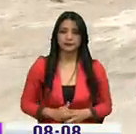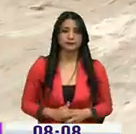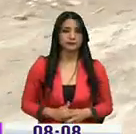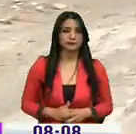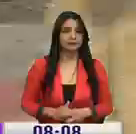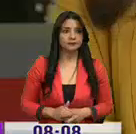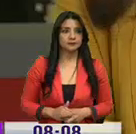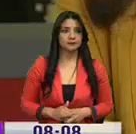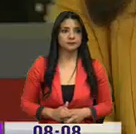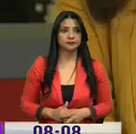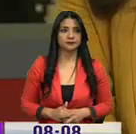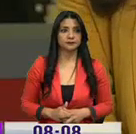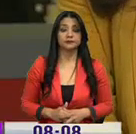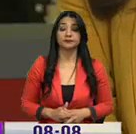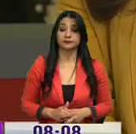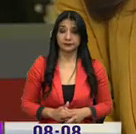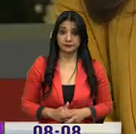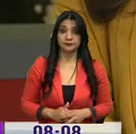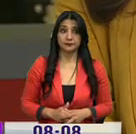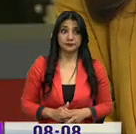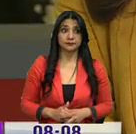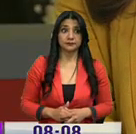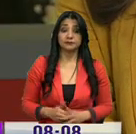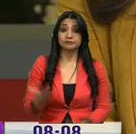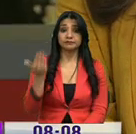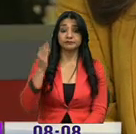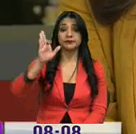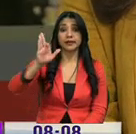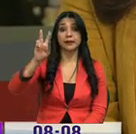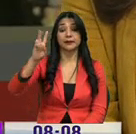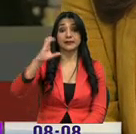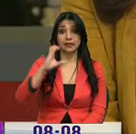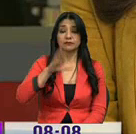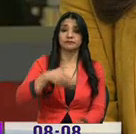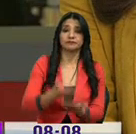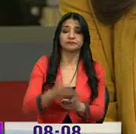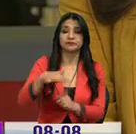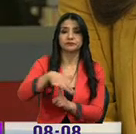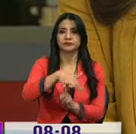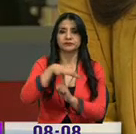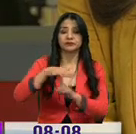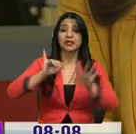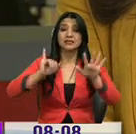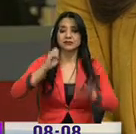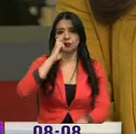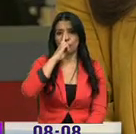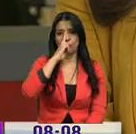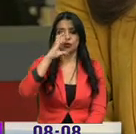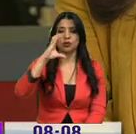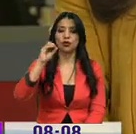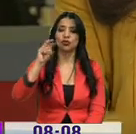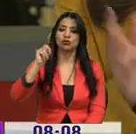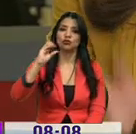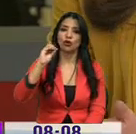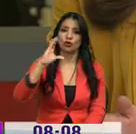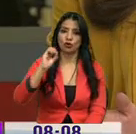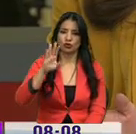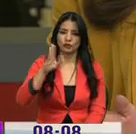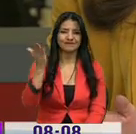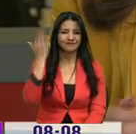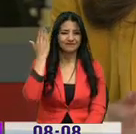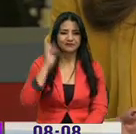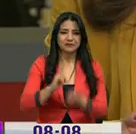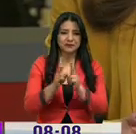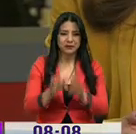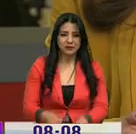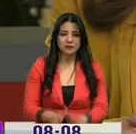Vintimilla. Y hace unos días TVC en la comunidad llegó hasta el Parque 6 de Junio en el sector de Coñocoto. Recordemos que los vecinos